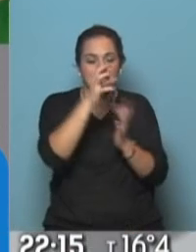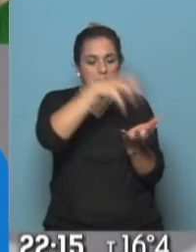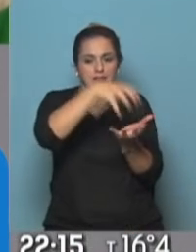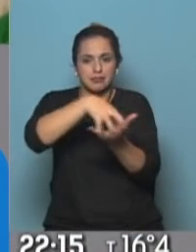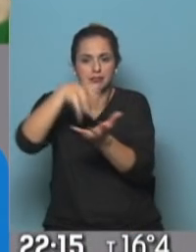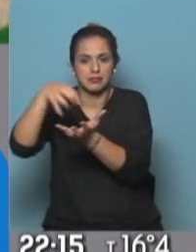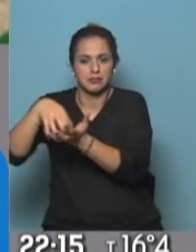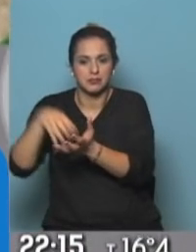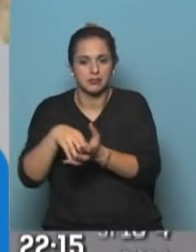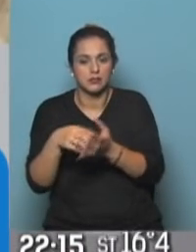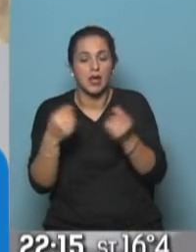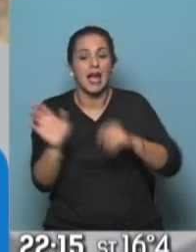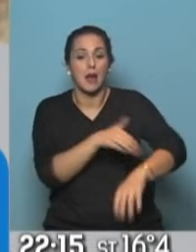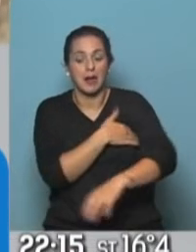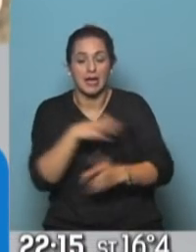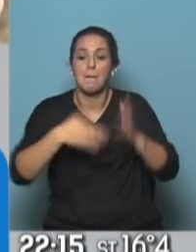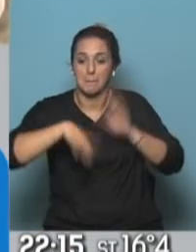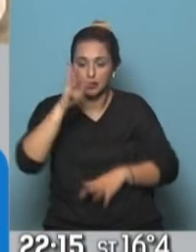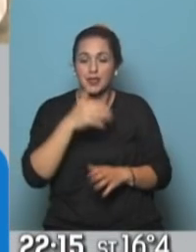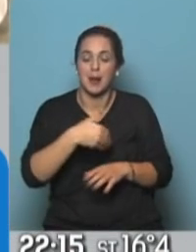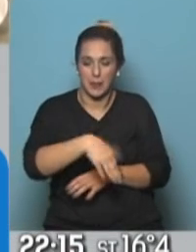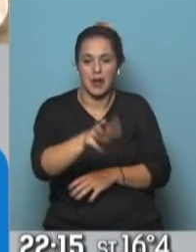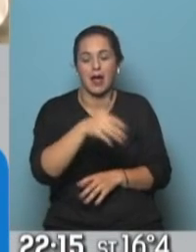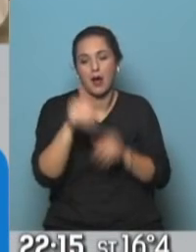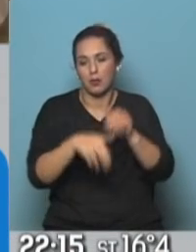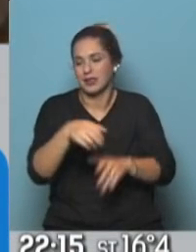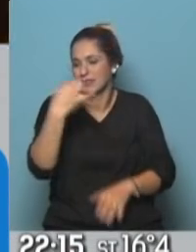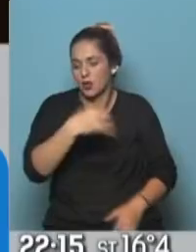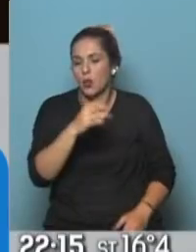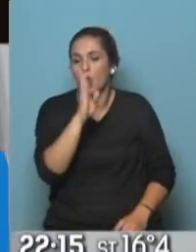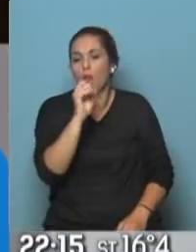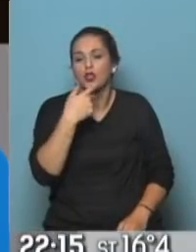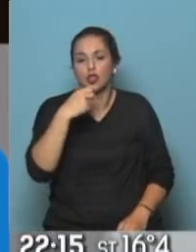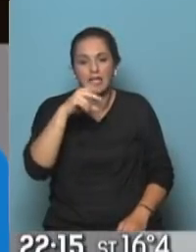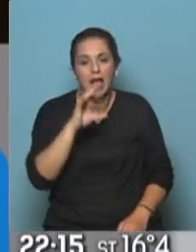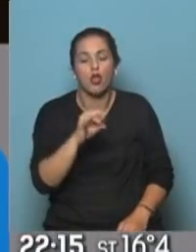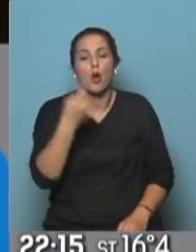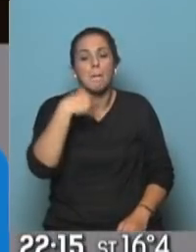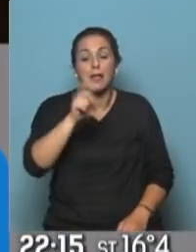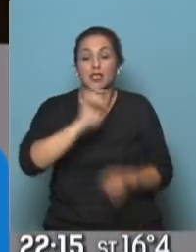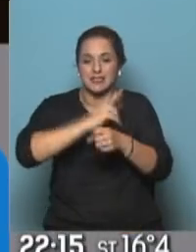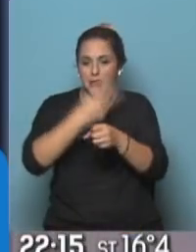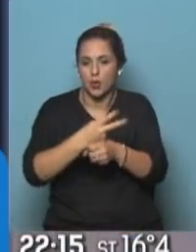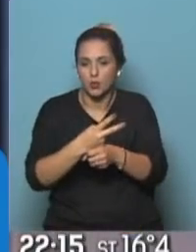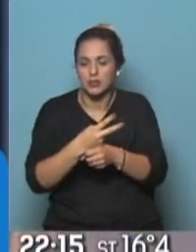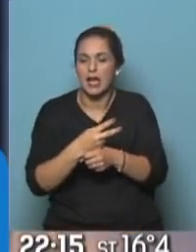uma ao lado da outra. A maioria vai votar por Bolsonaro, mas na segunda volta o rechazo é muito